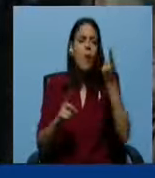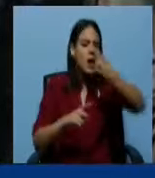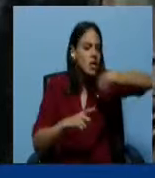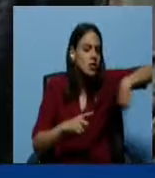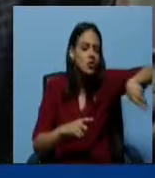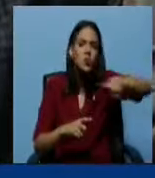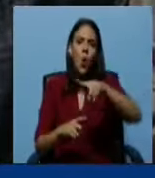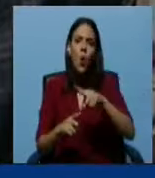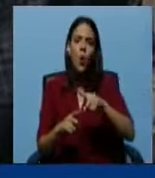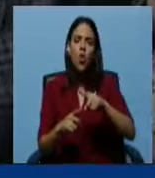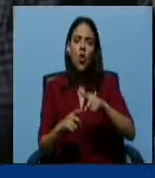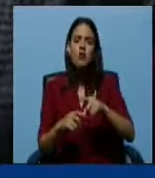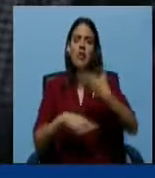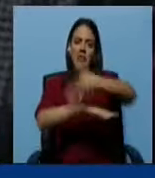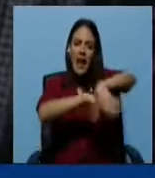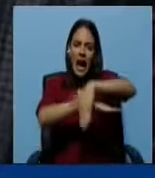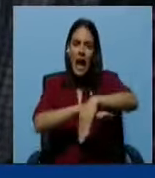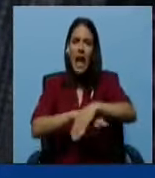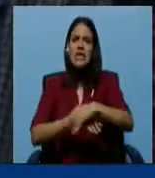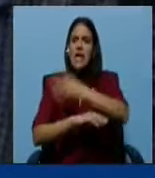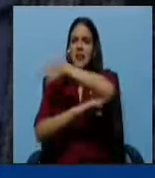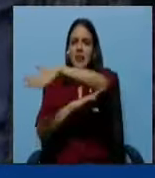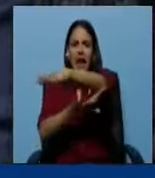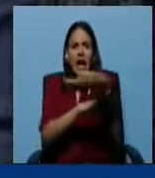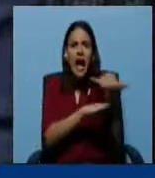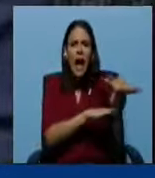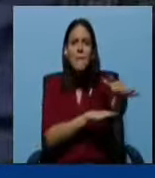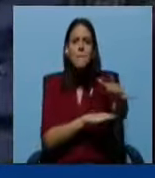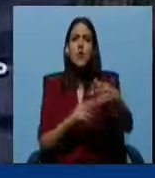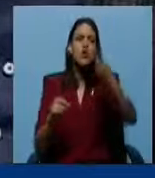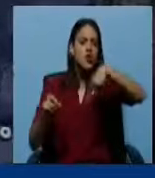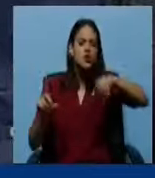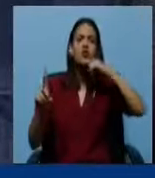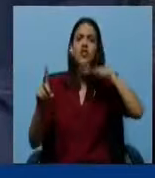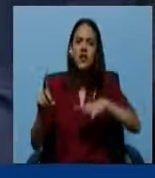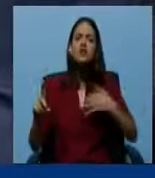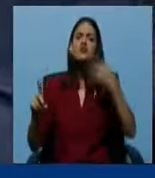campos, de todas las historias. Siempre lo he dicho,